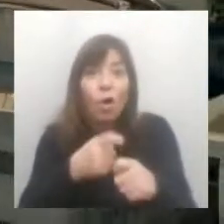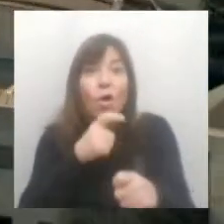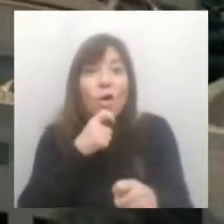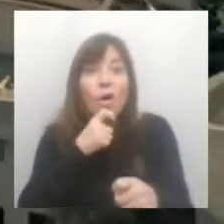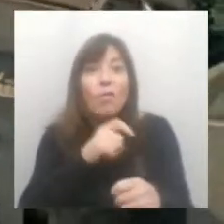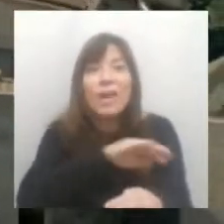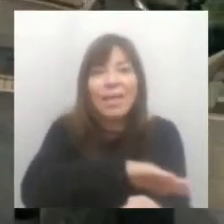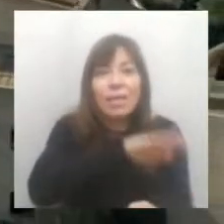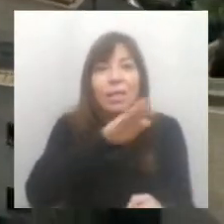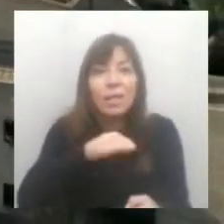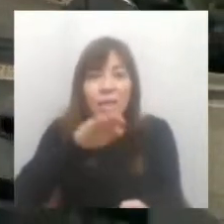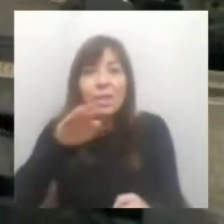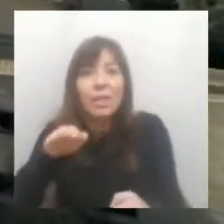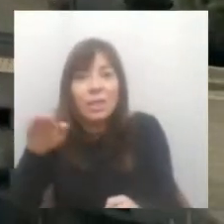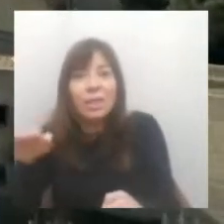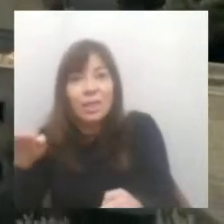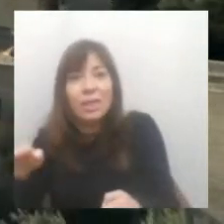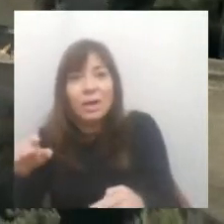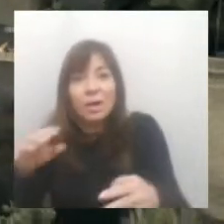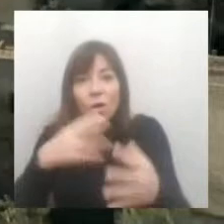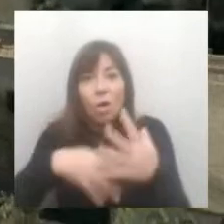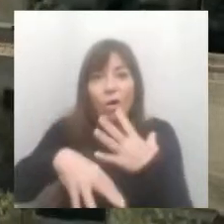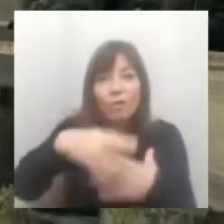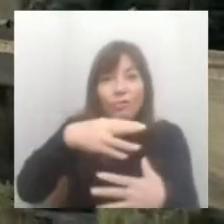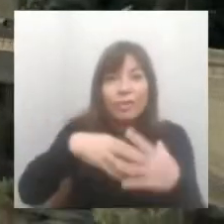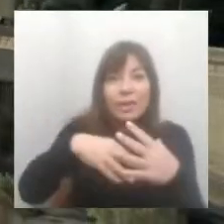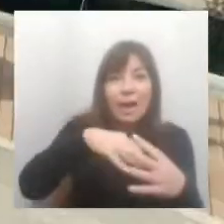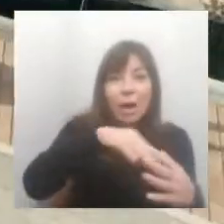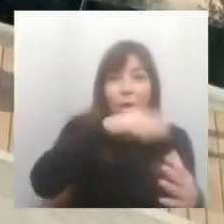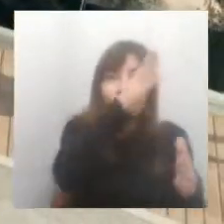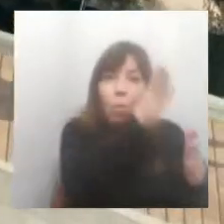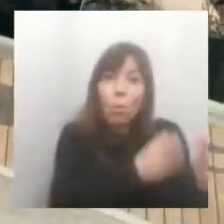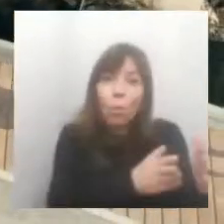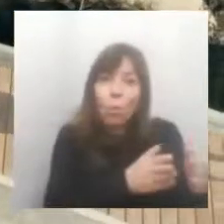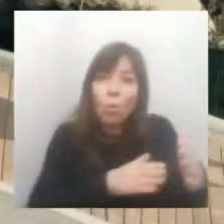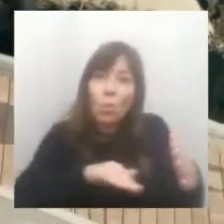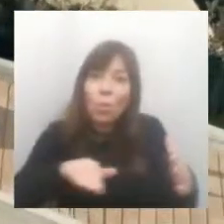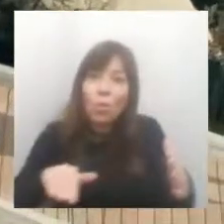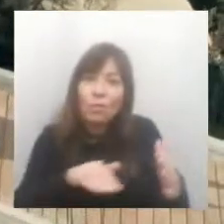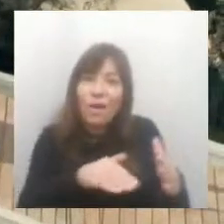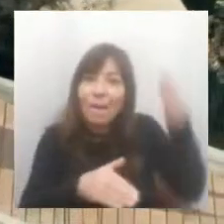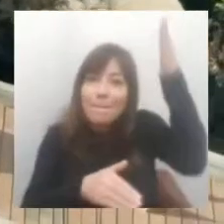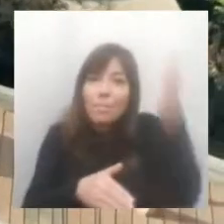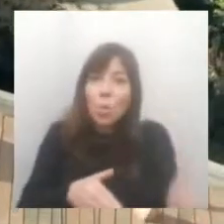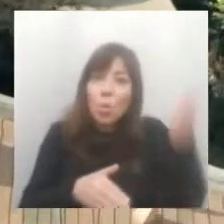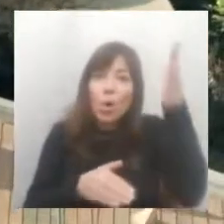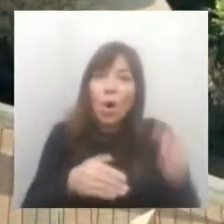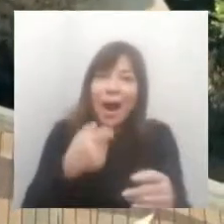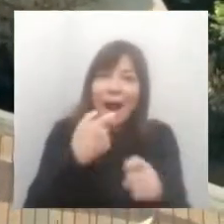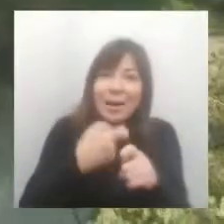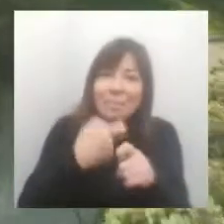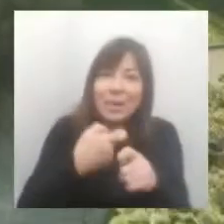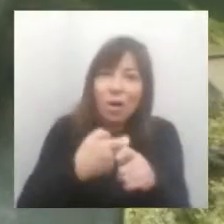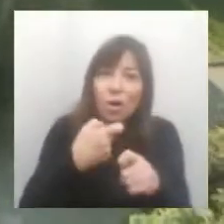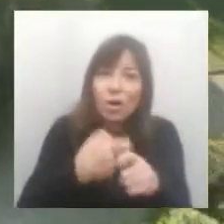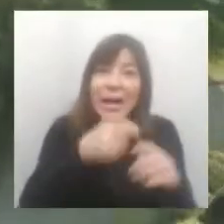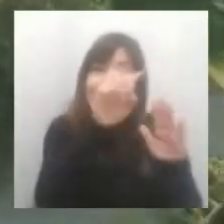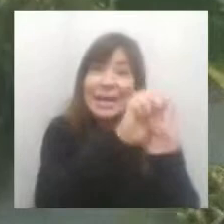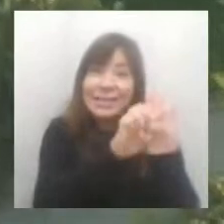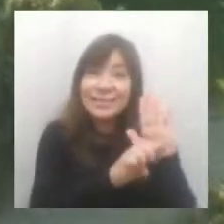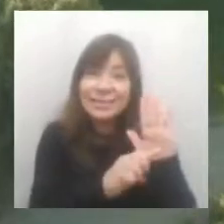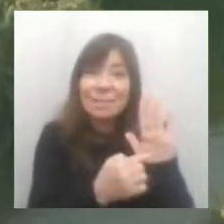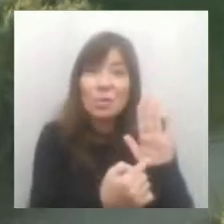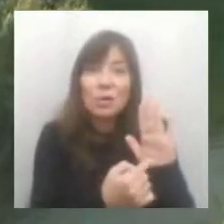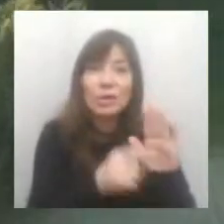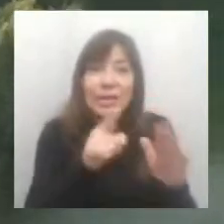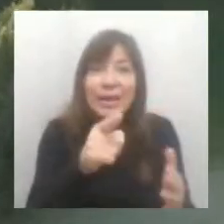que obviamente se combinan con las curvas de los muros de hormigón. Lo interesante es que el proyecto se